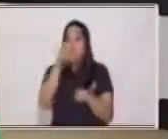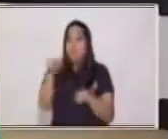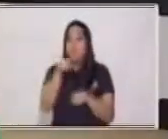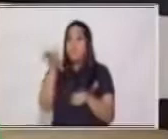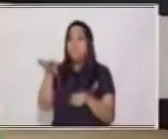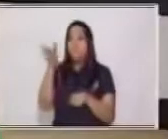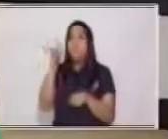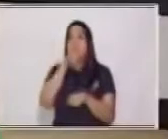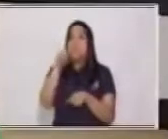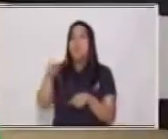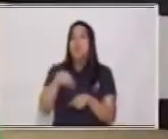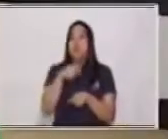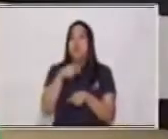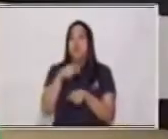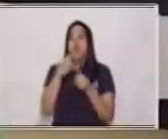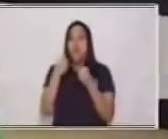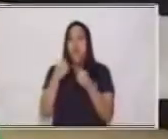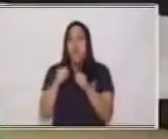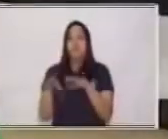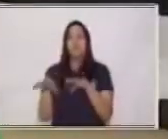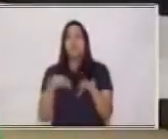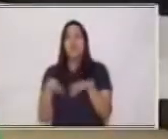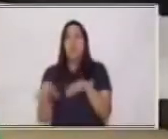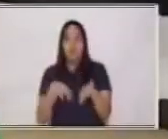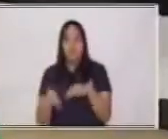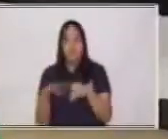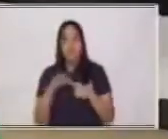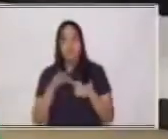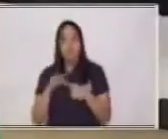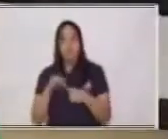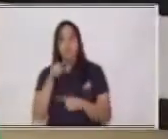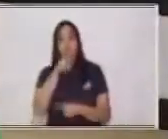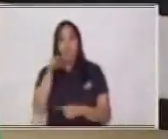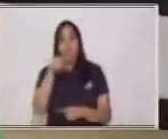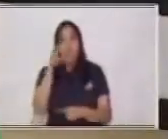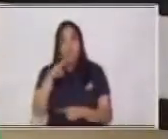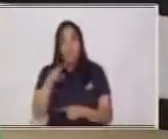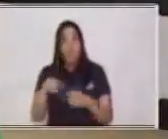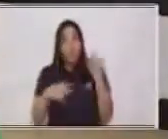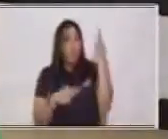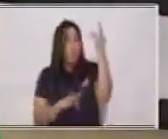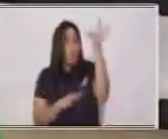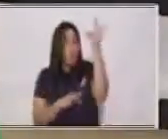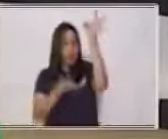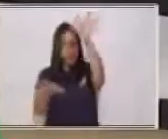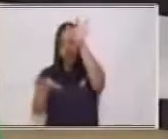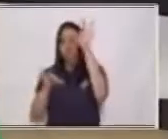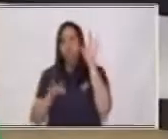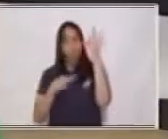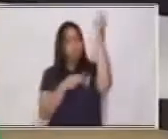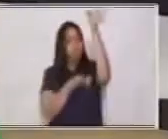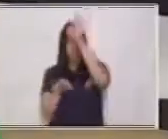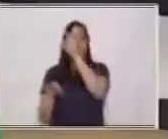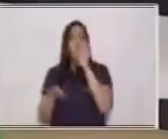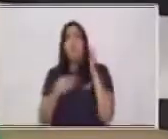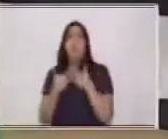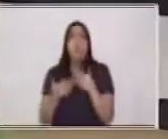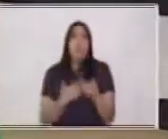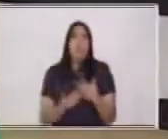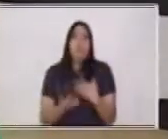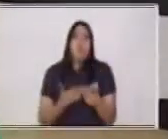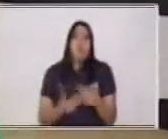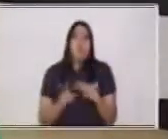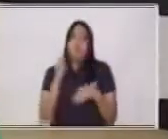siguiente reto con un adulto a la par. Necesito que con una hoja que tú tengas, cualquier hoja que tengas en